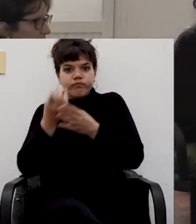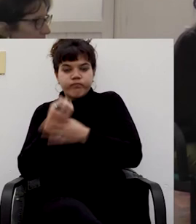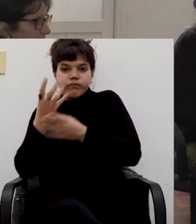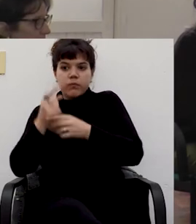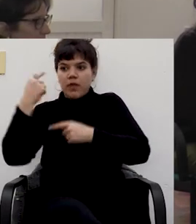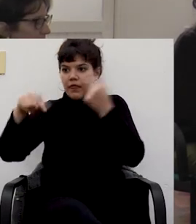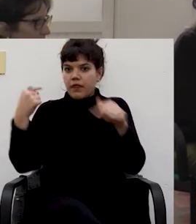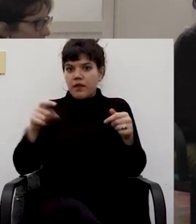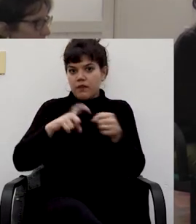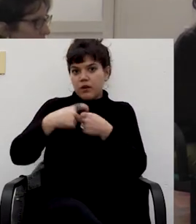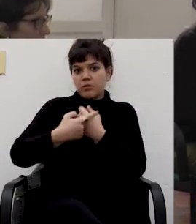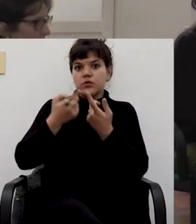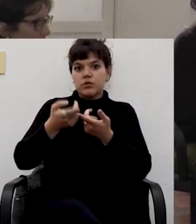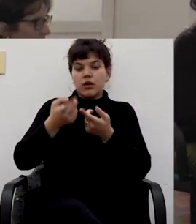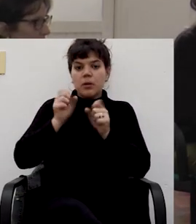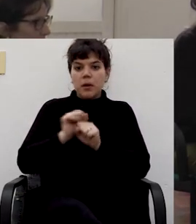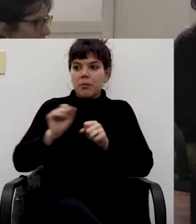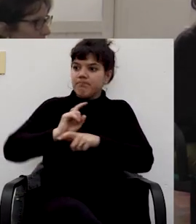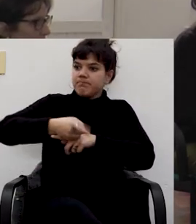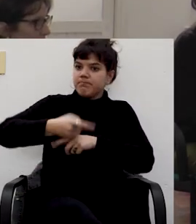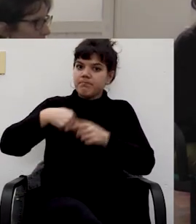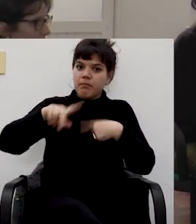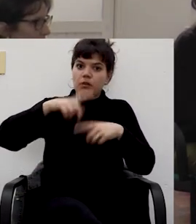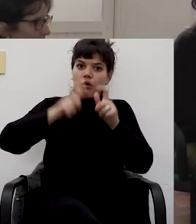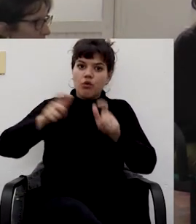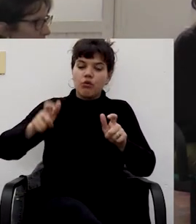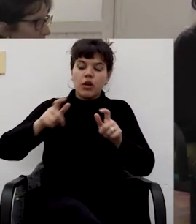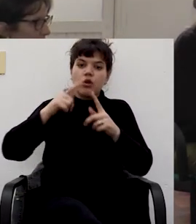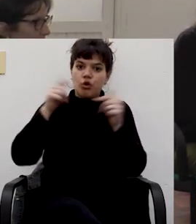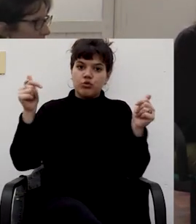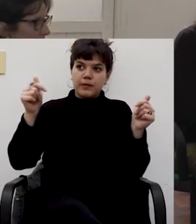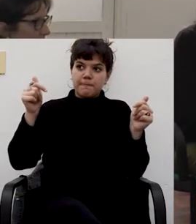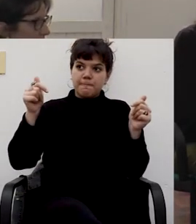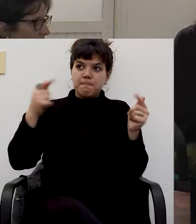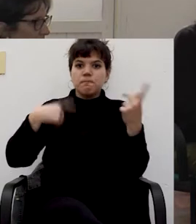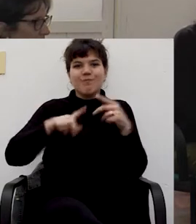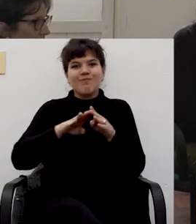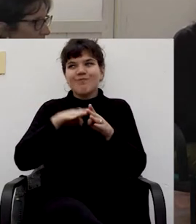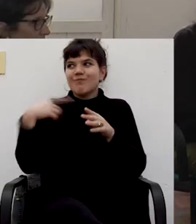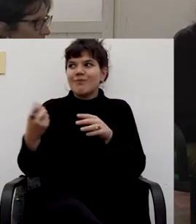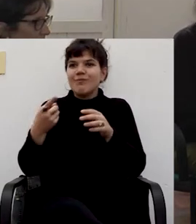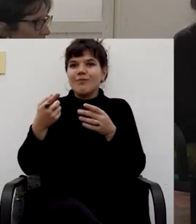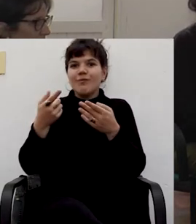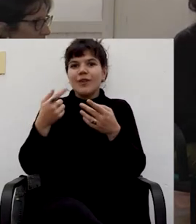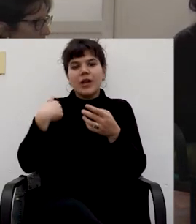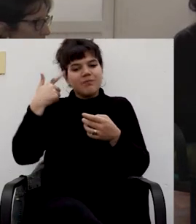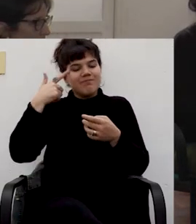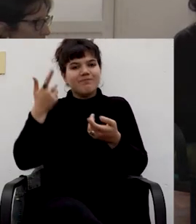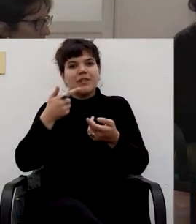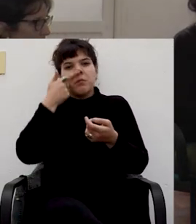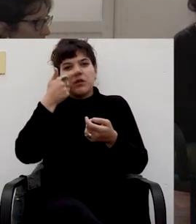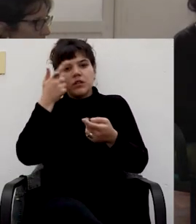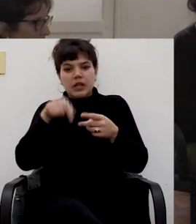distintas comisiones para tratar el tema y para tomar decisiones, pero después me parece muy interesante esta instancia, porque